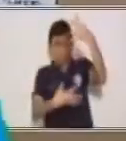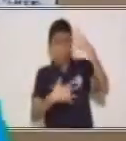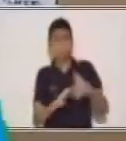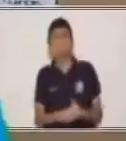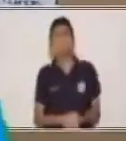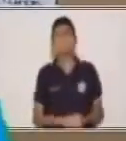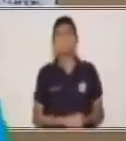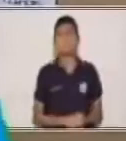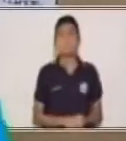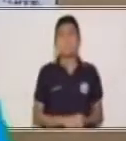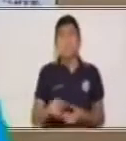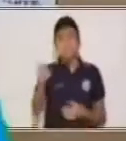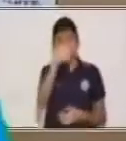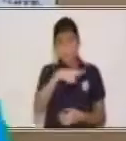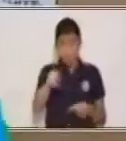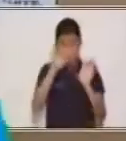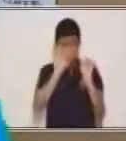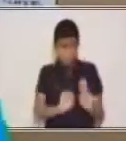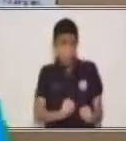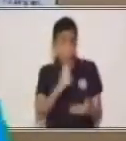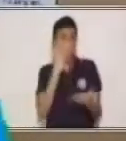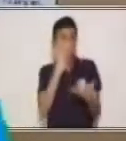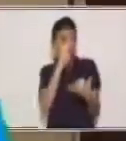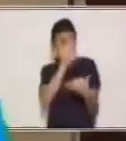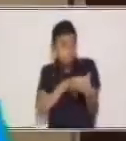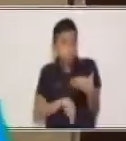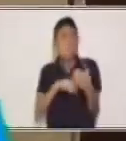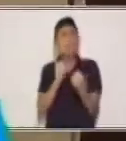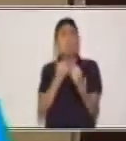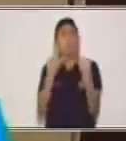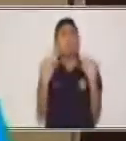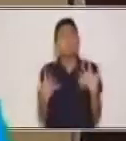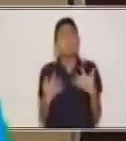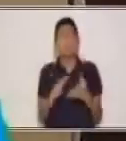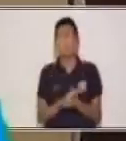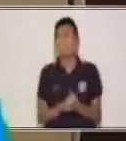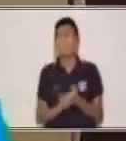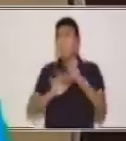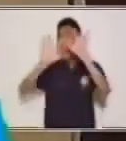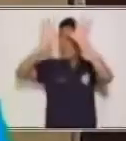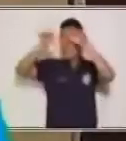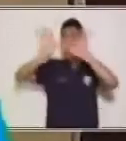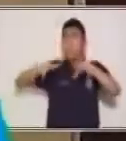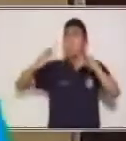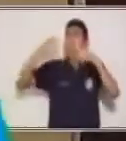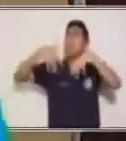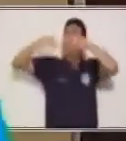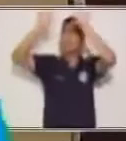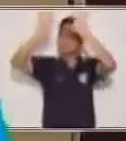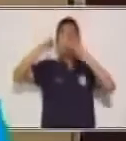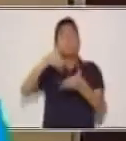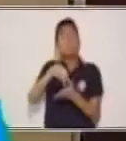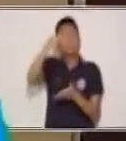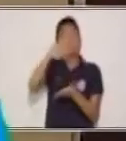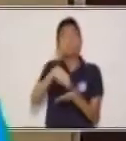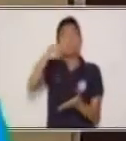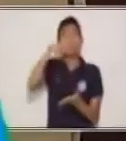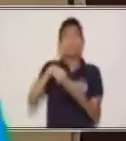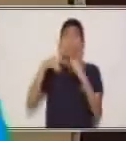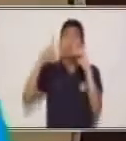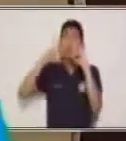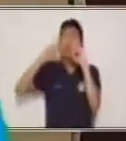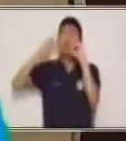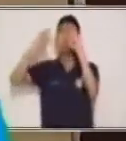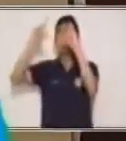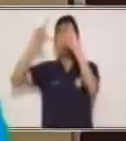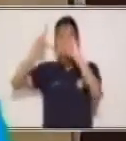van viendo también y leyendo para ver cuántas oraciones hay. La lluvia se iba, los niños saltaban, el sol de febrero bajaba